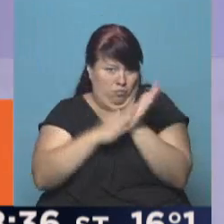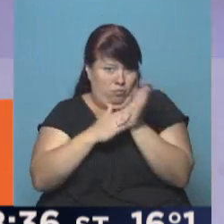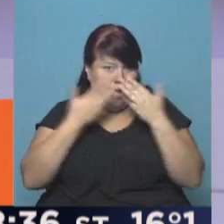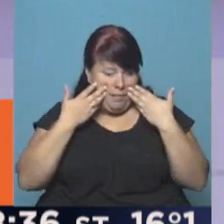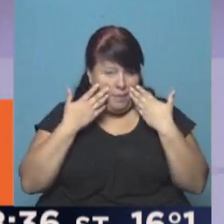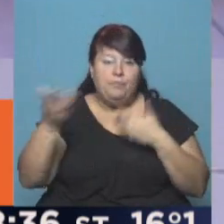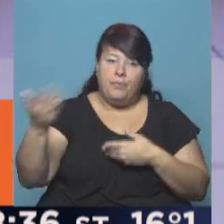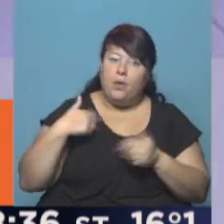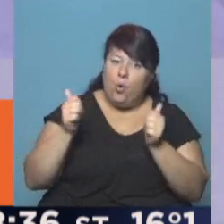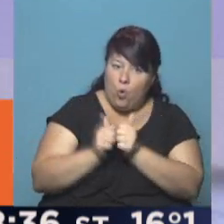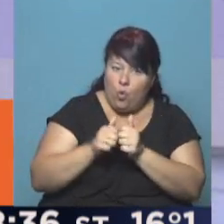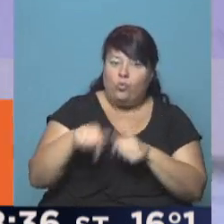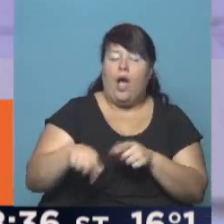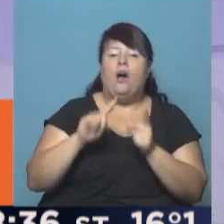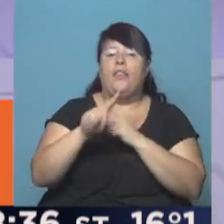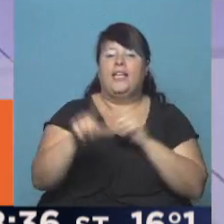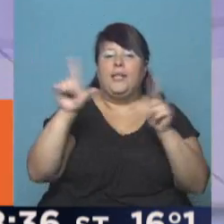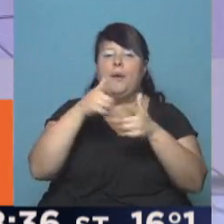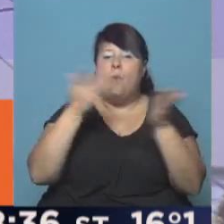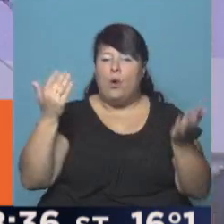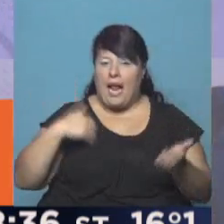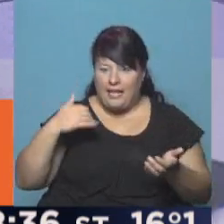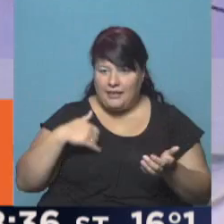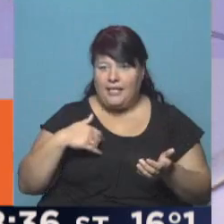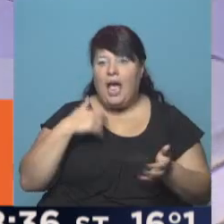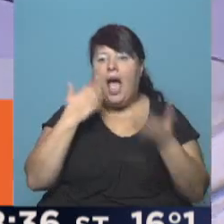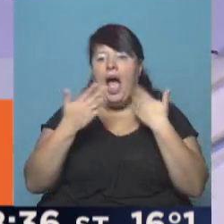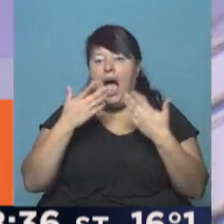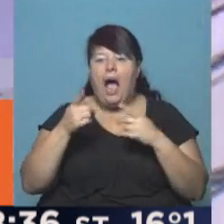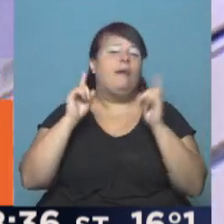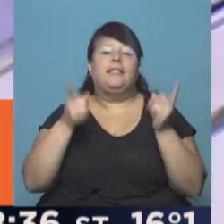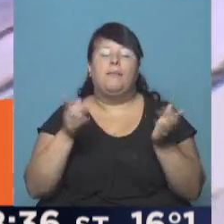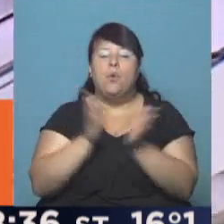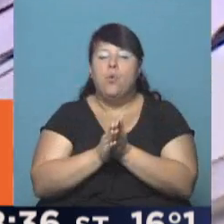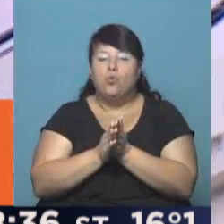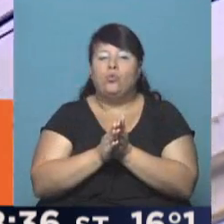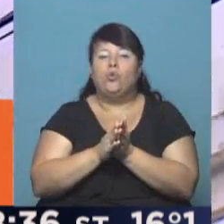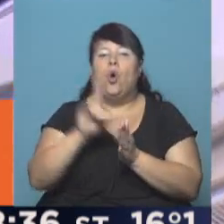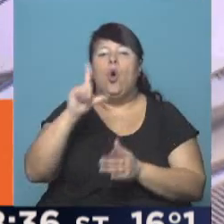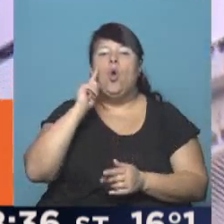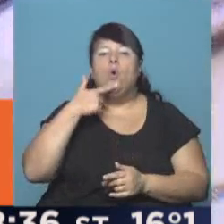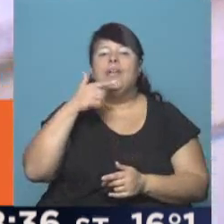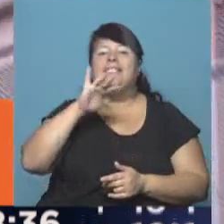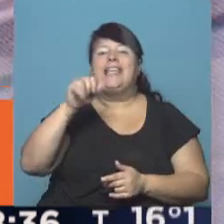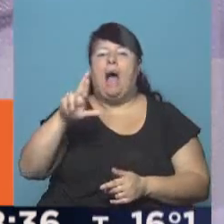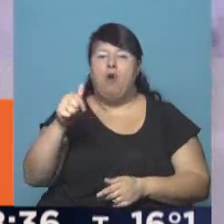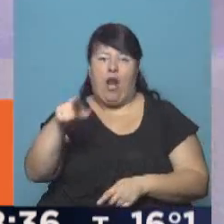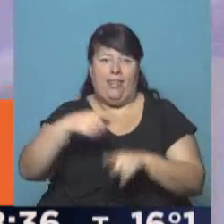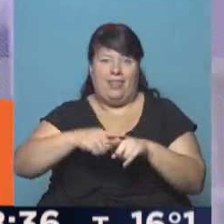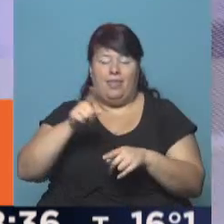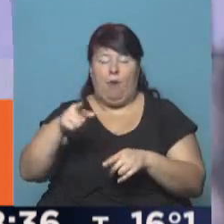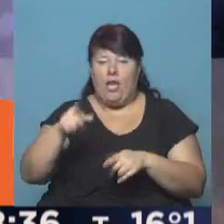te invito a acompañar no estamos en vivo por la televisión pública argentina vamos a hablar también con luís zamora un dirigente